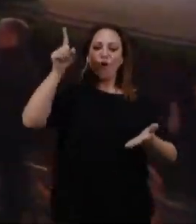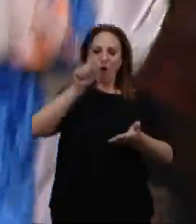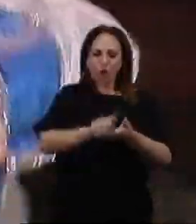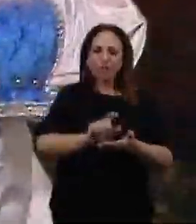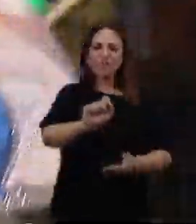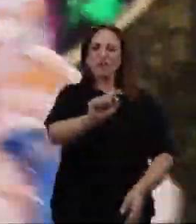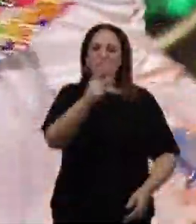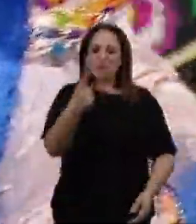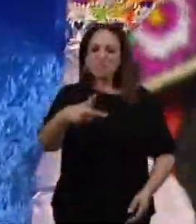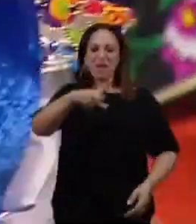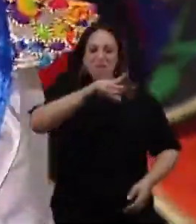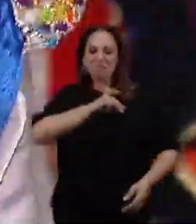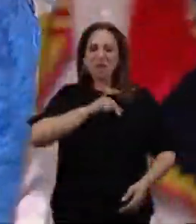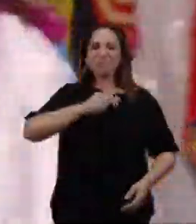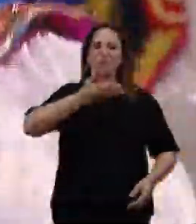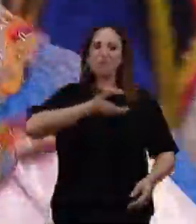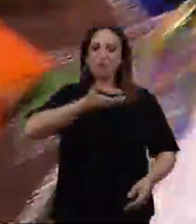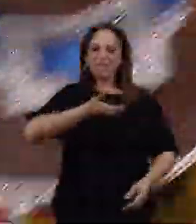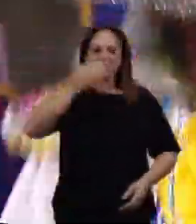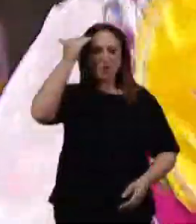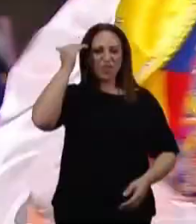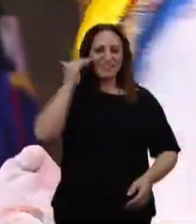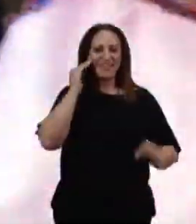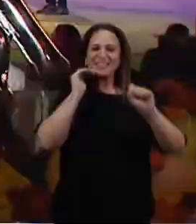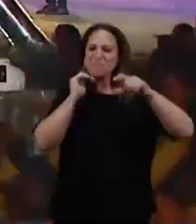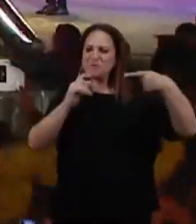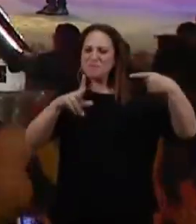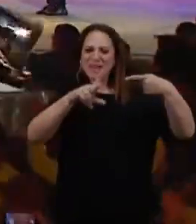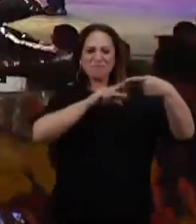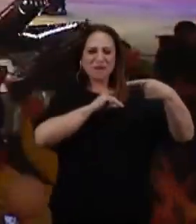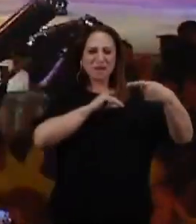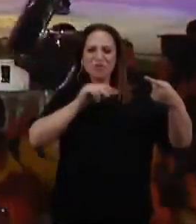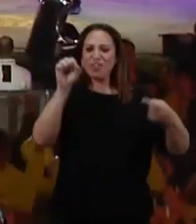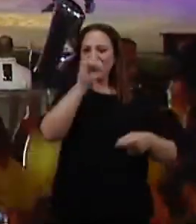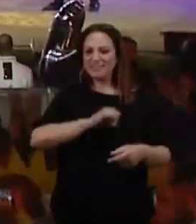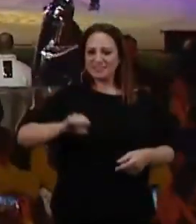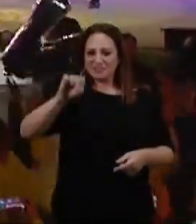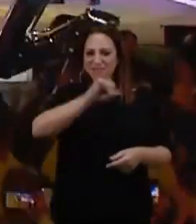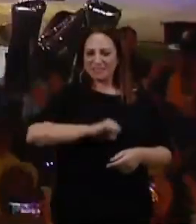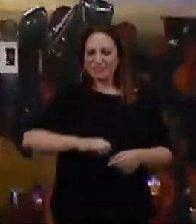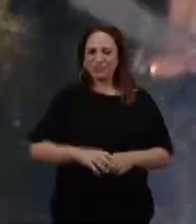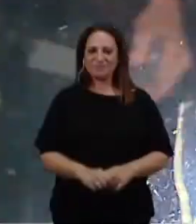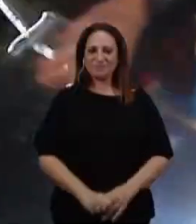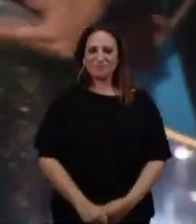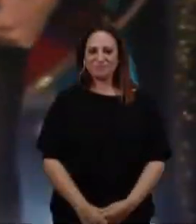Al municipio de Telde se va este primer premio de interpretación.